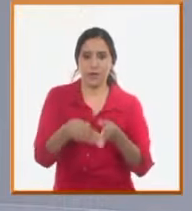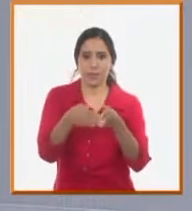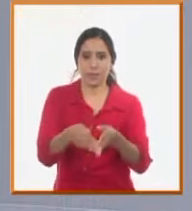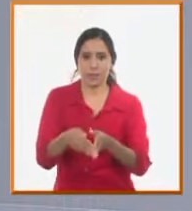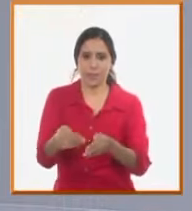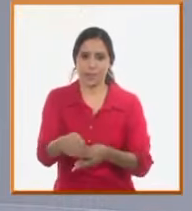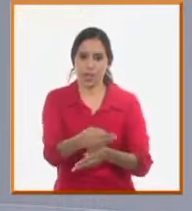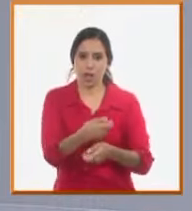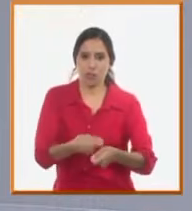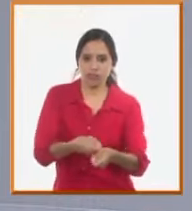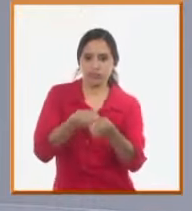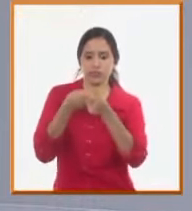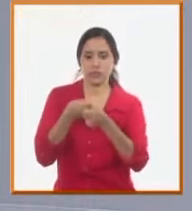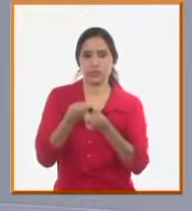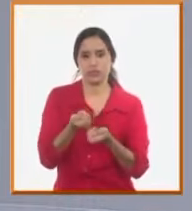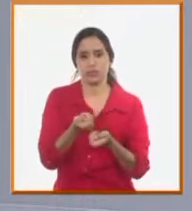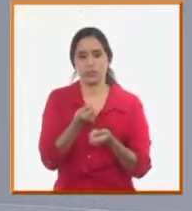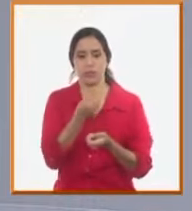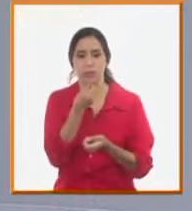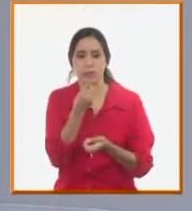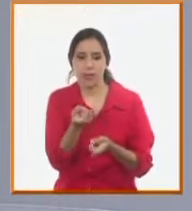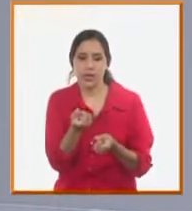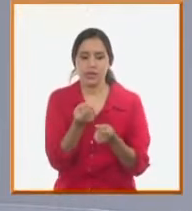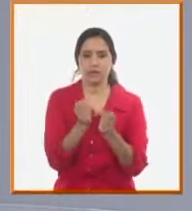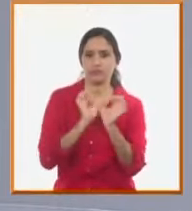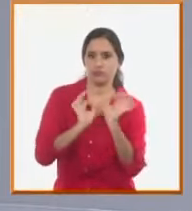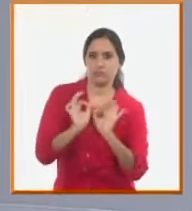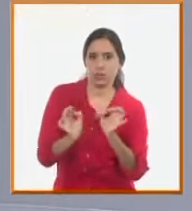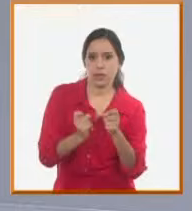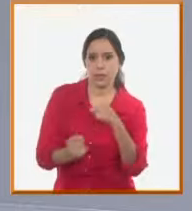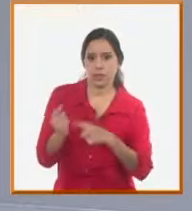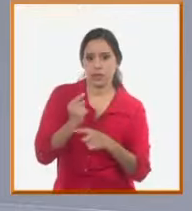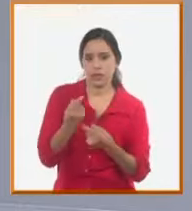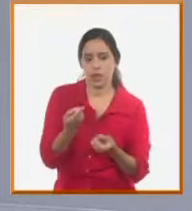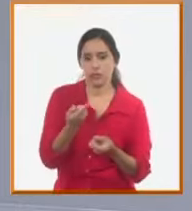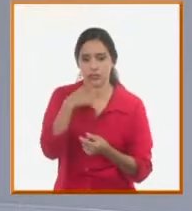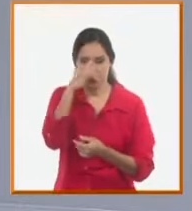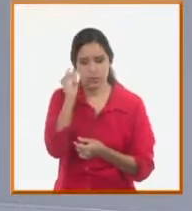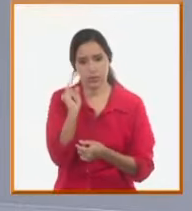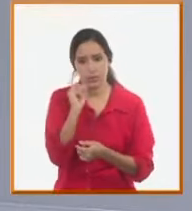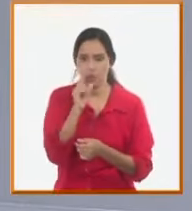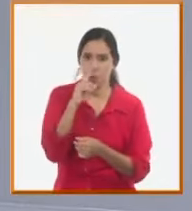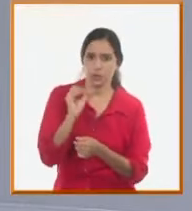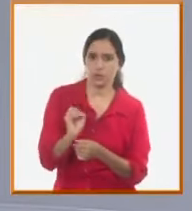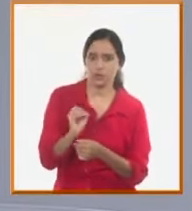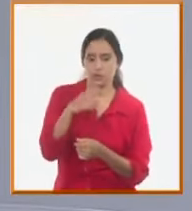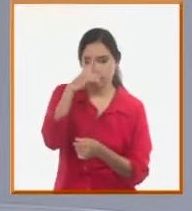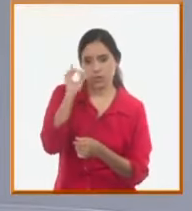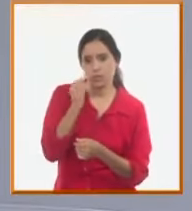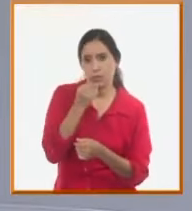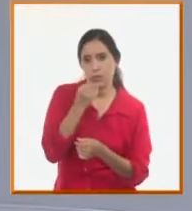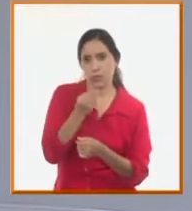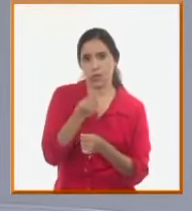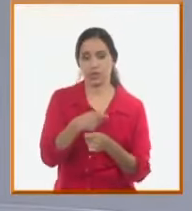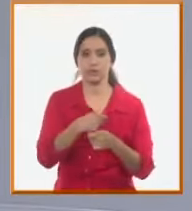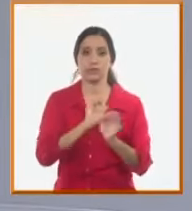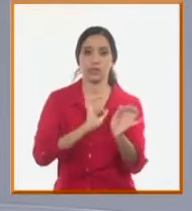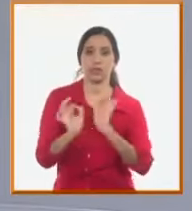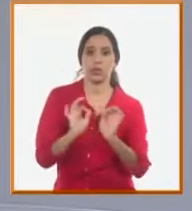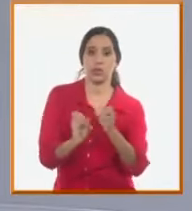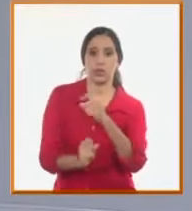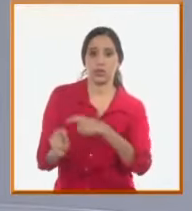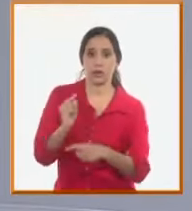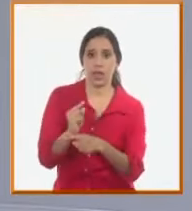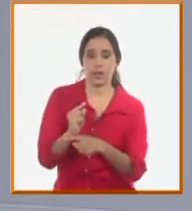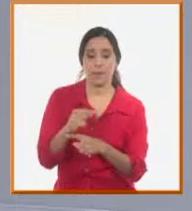Ayer nosotros hablábamos que si Cuba tiene más de 40 productos de seguro. Lo que pasa es que la explicación fue rápida por cuestiones